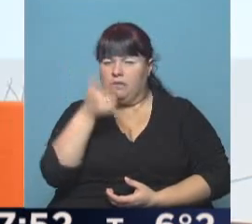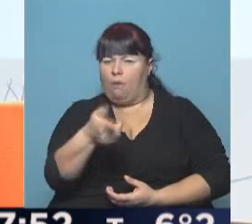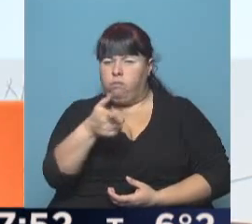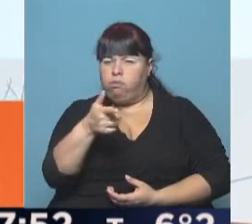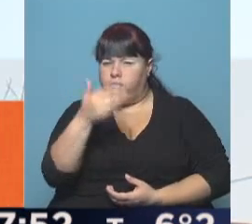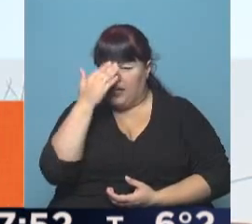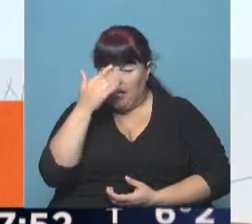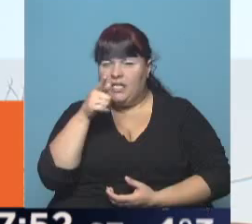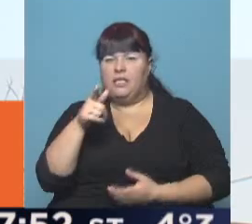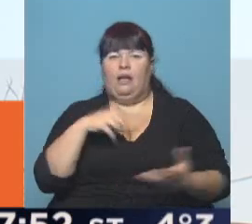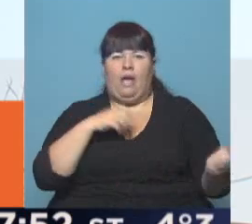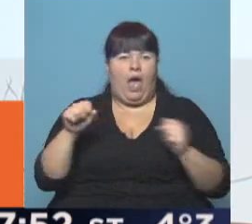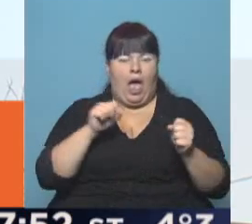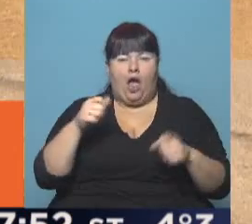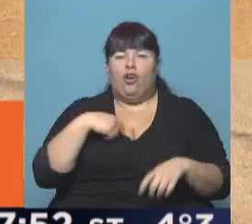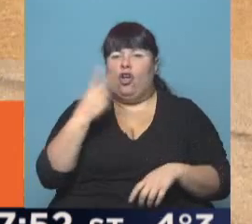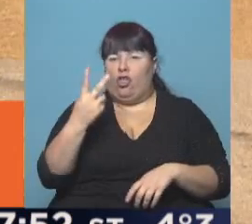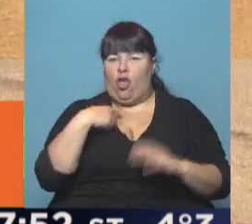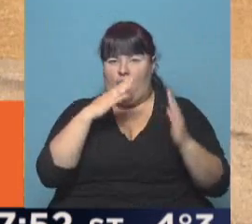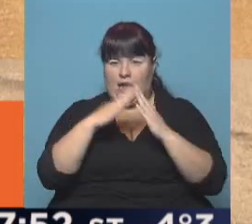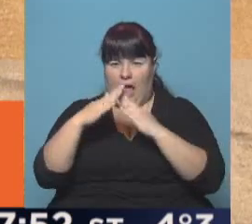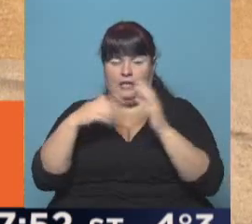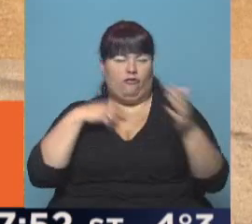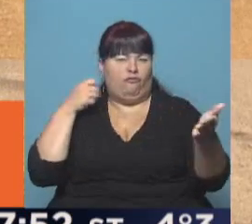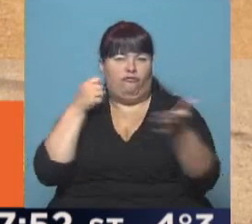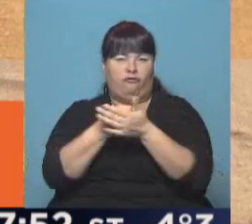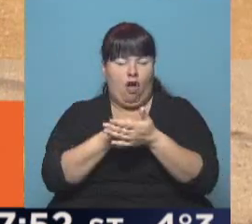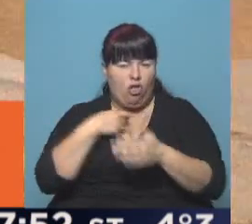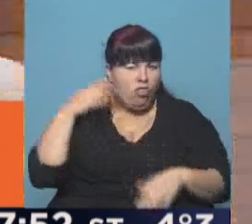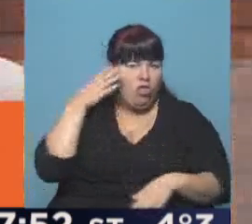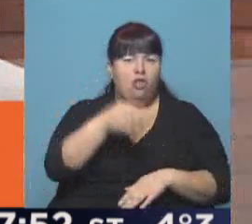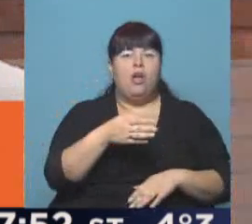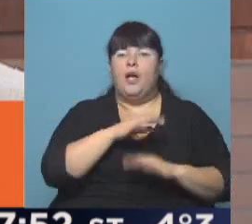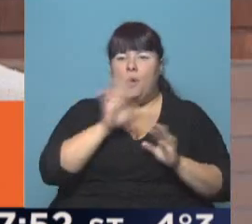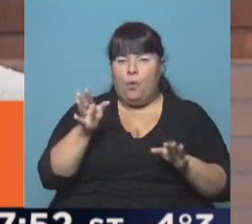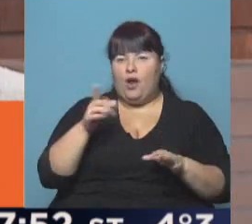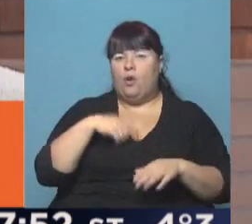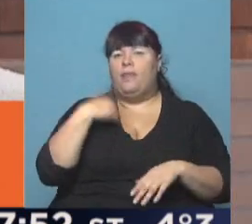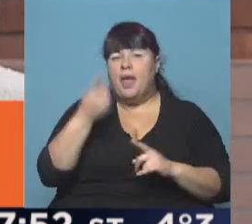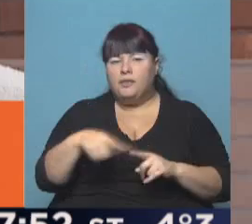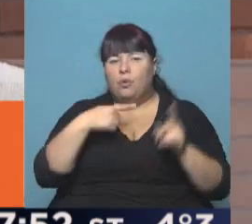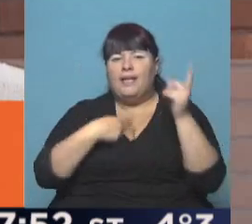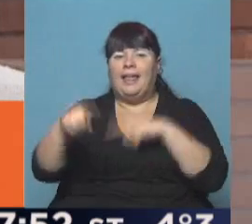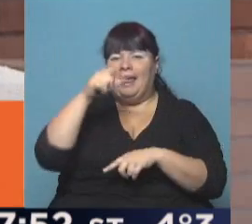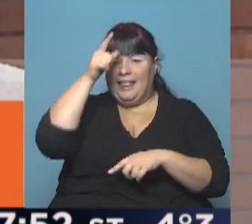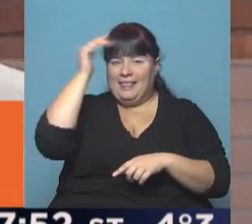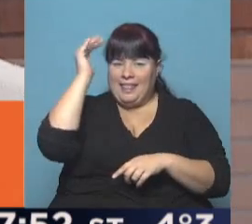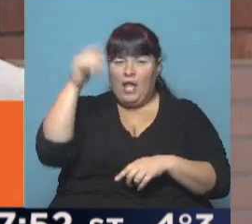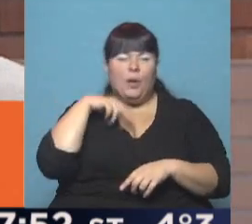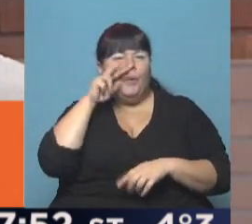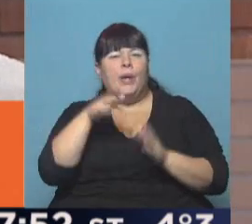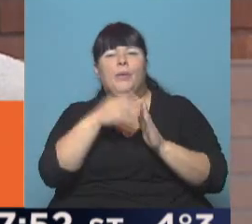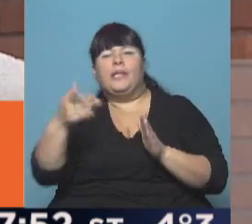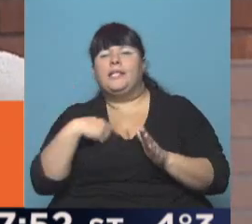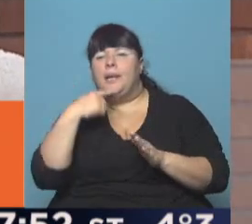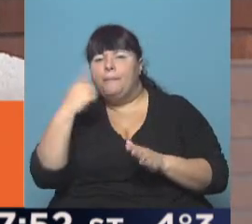disparos y la desesperación, yo tengo dos casas, me fui para el fondo y bueno, al rato subo al techo, la veo a la vecina, le pregunto